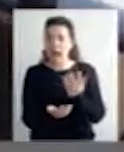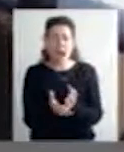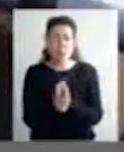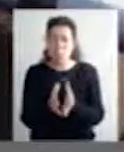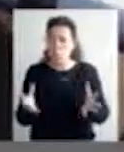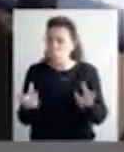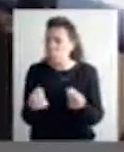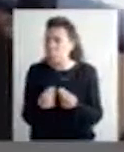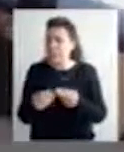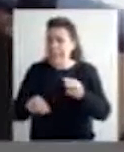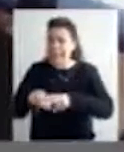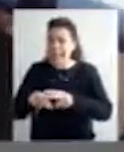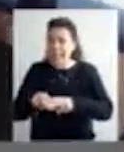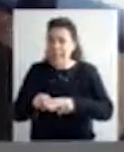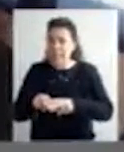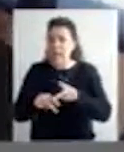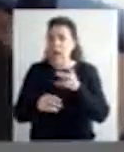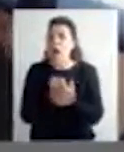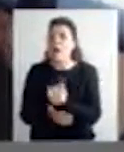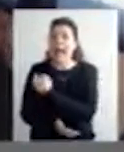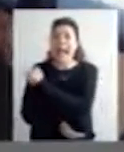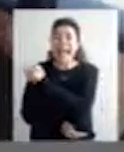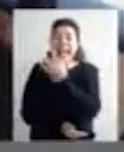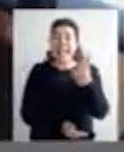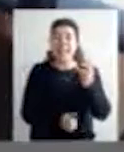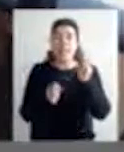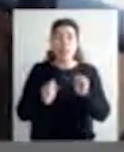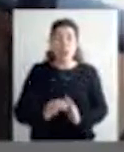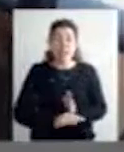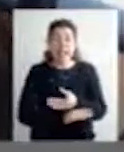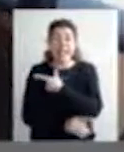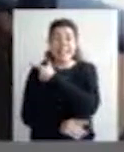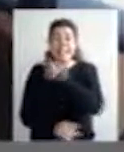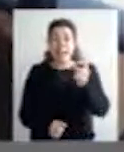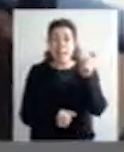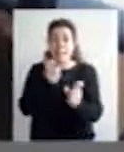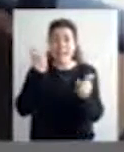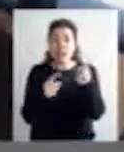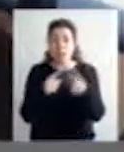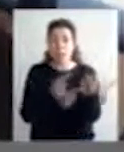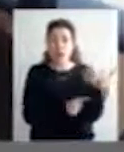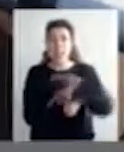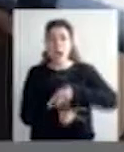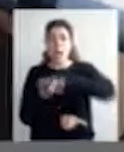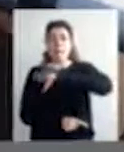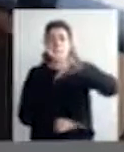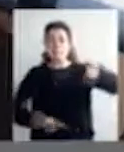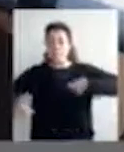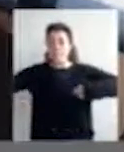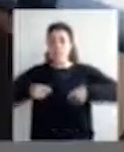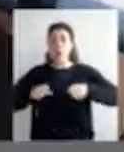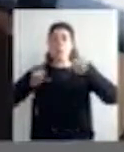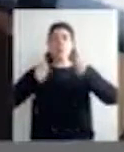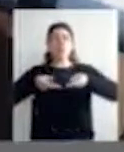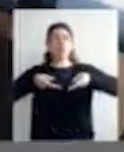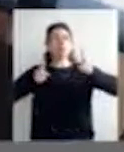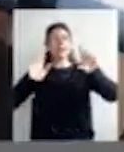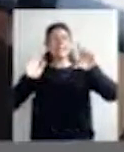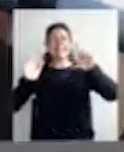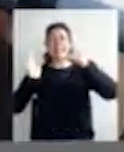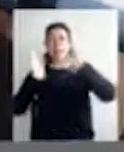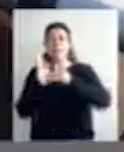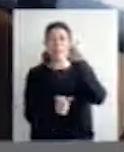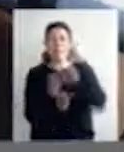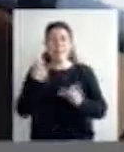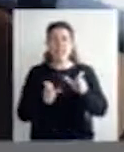un aforo de 100 personas por día. Un mall deja entrar a 7.000 personas en simultáneo. Esto es